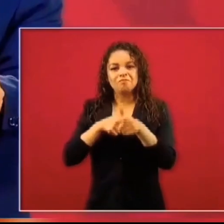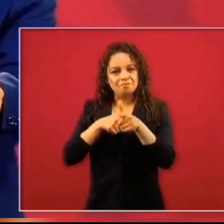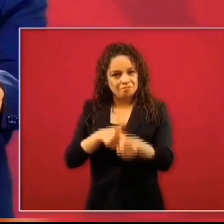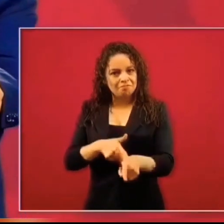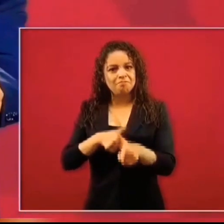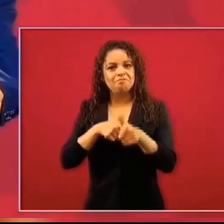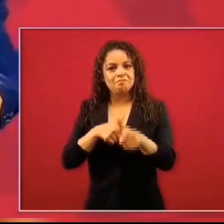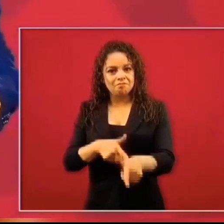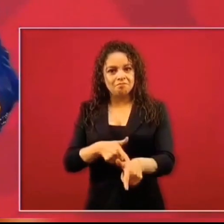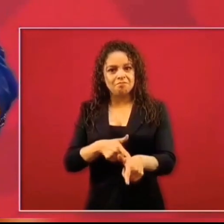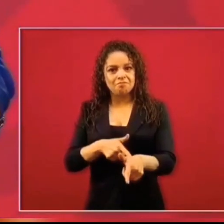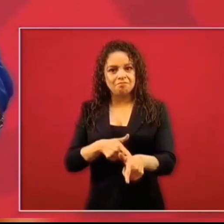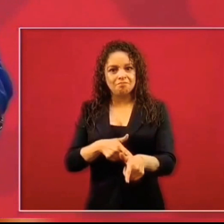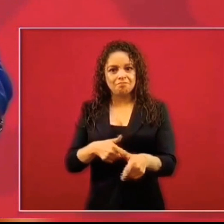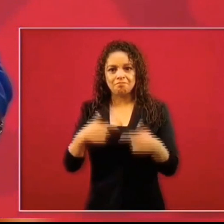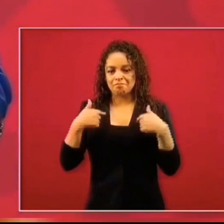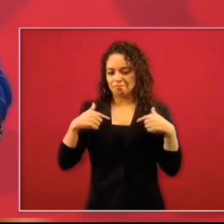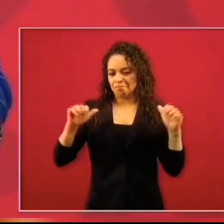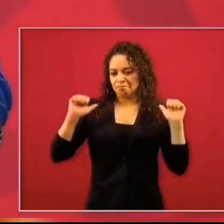de la calumnia ileso.